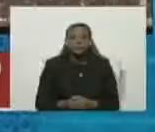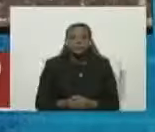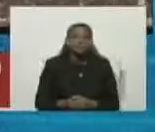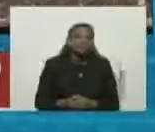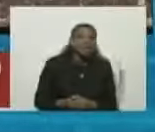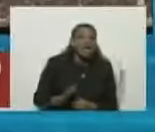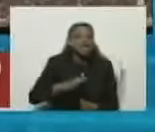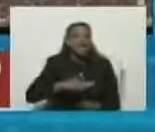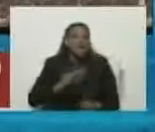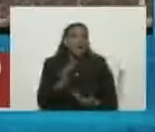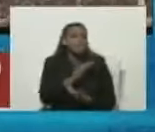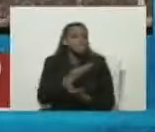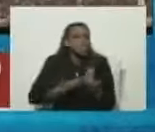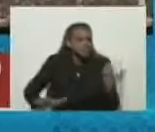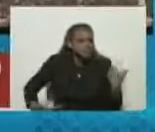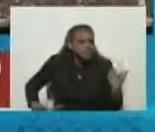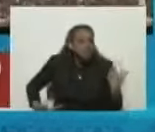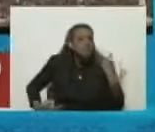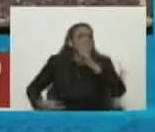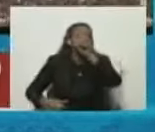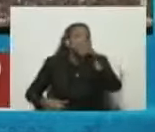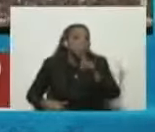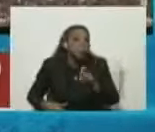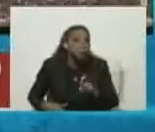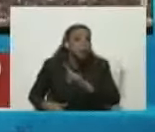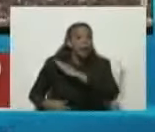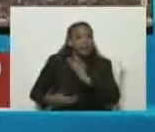¿Quieren ustedes un presidente